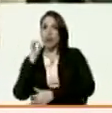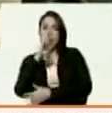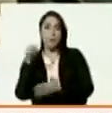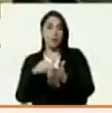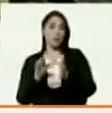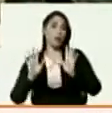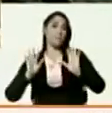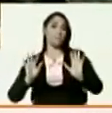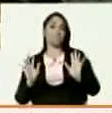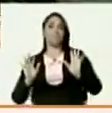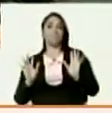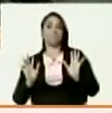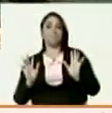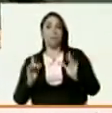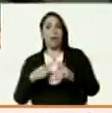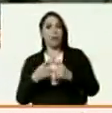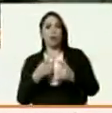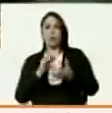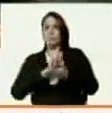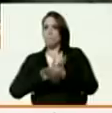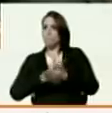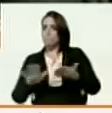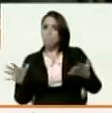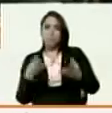Nacional y